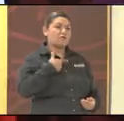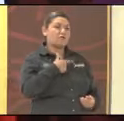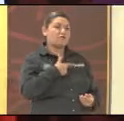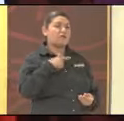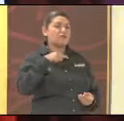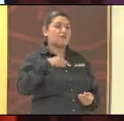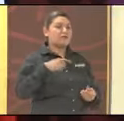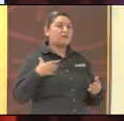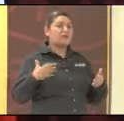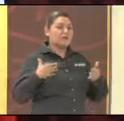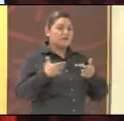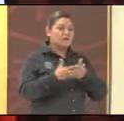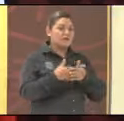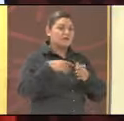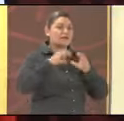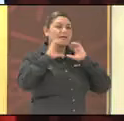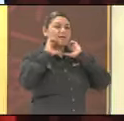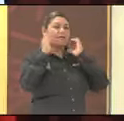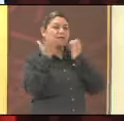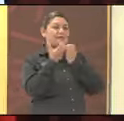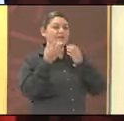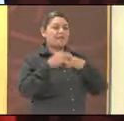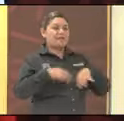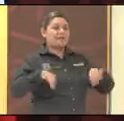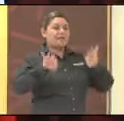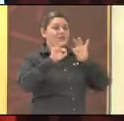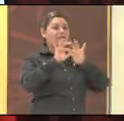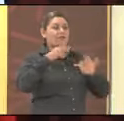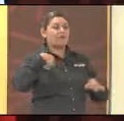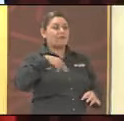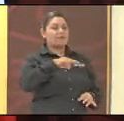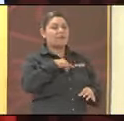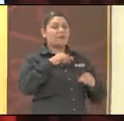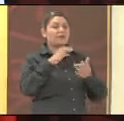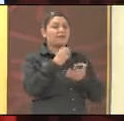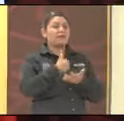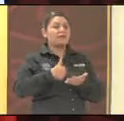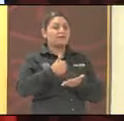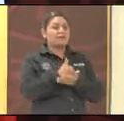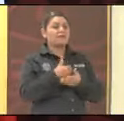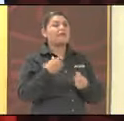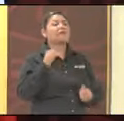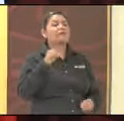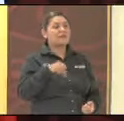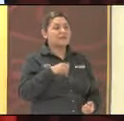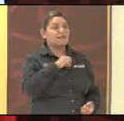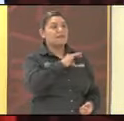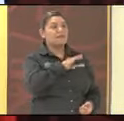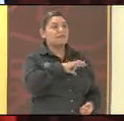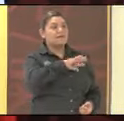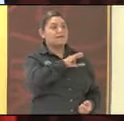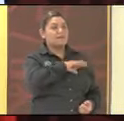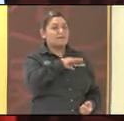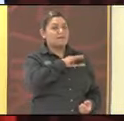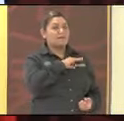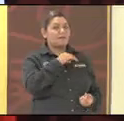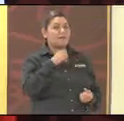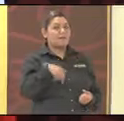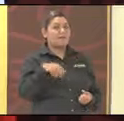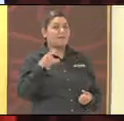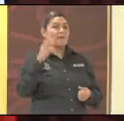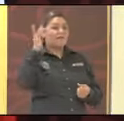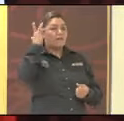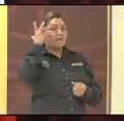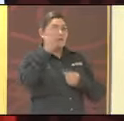este acercamiento con este club importante de nuestra ciudad. También felicitamos el día martes 9 de mayo el cumpleaños